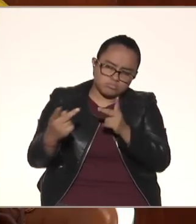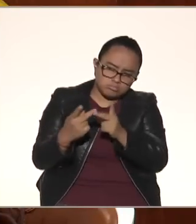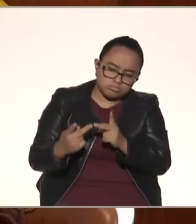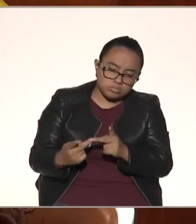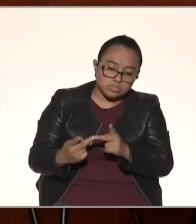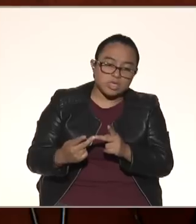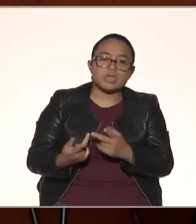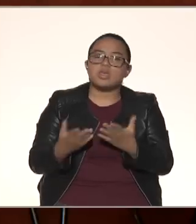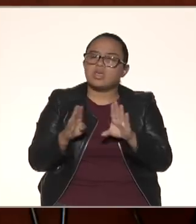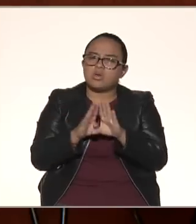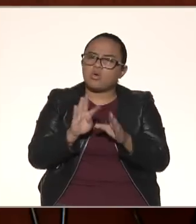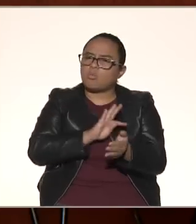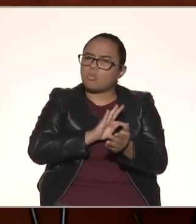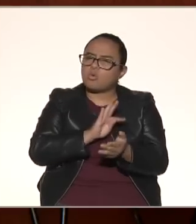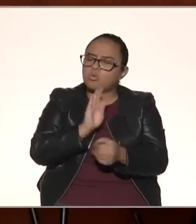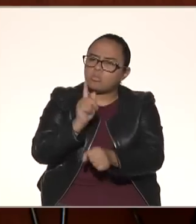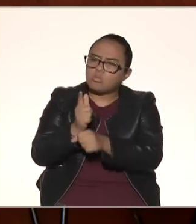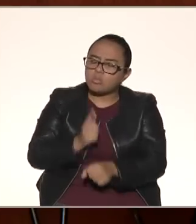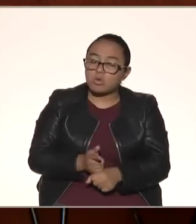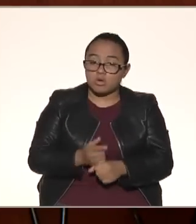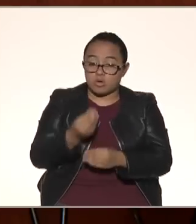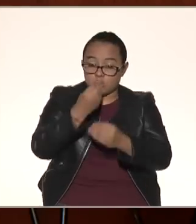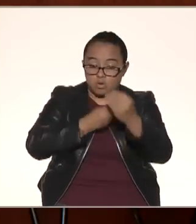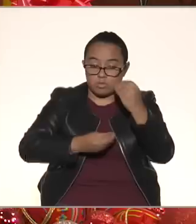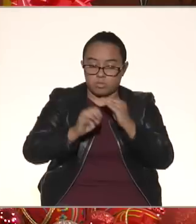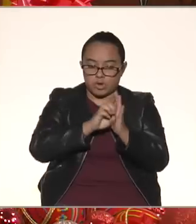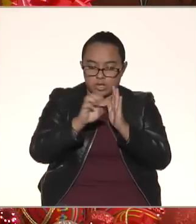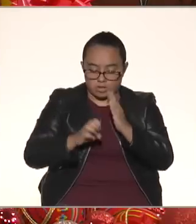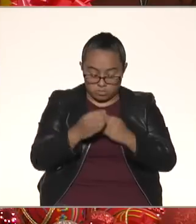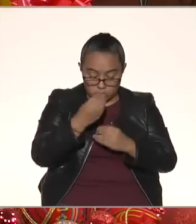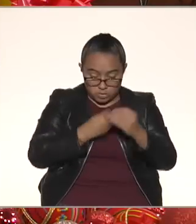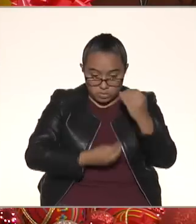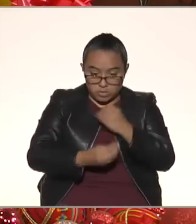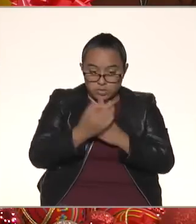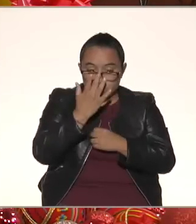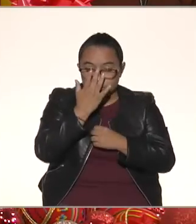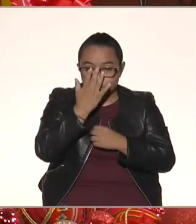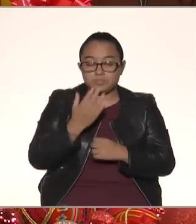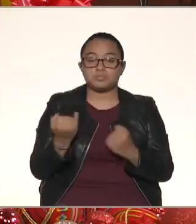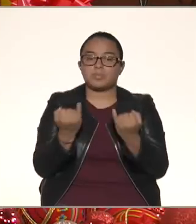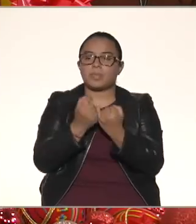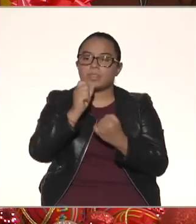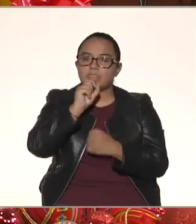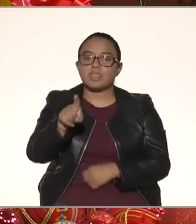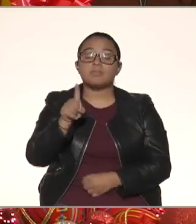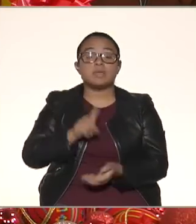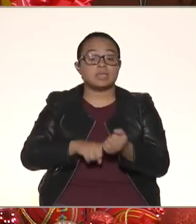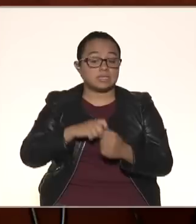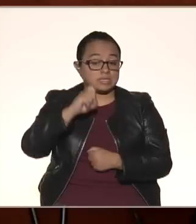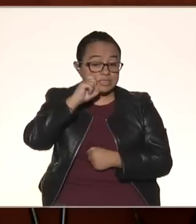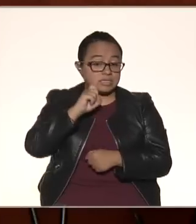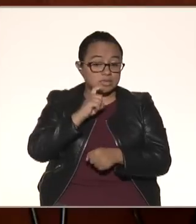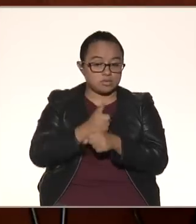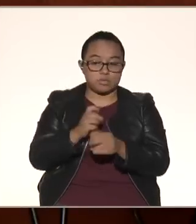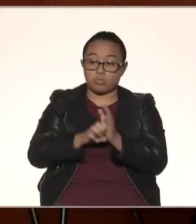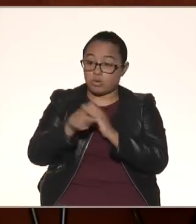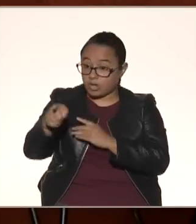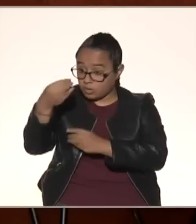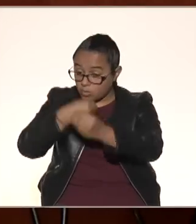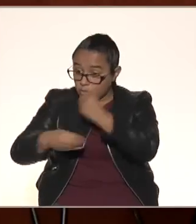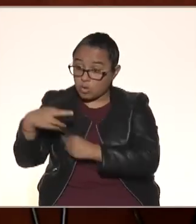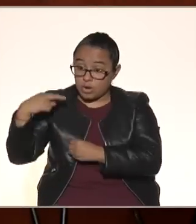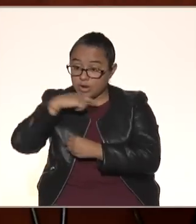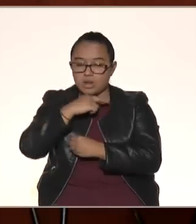desde la comida, ¿no? Como comemos, también va a estar muy relacionado con la sexualidad. Quien come rápido tiene una